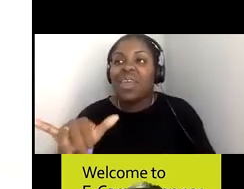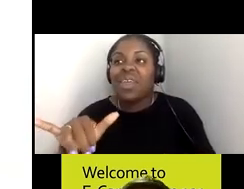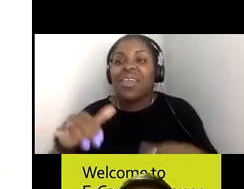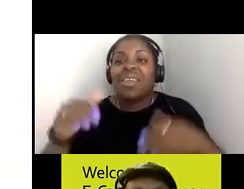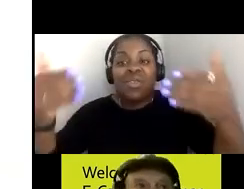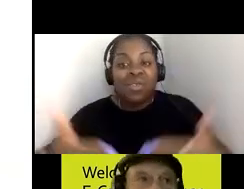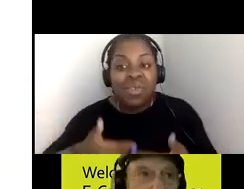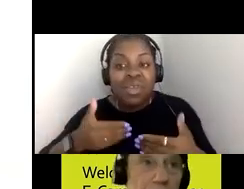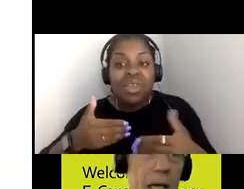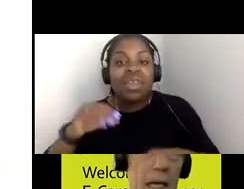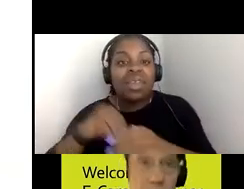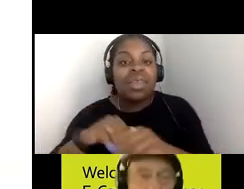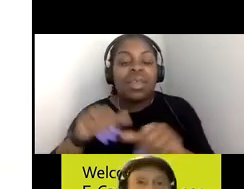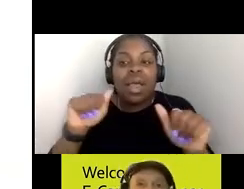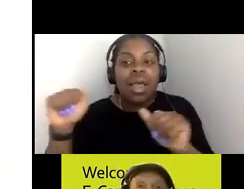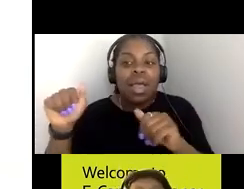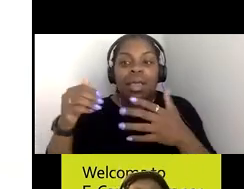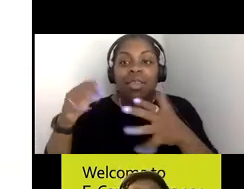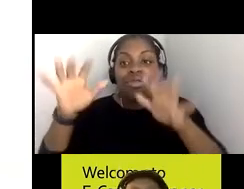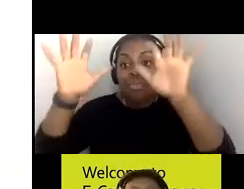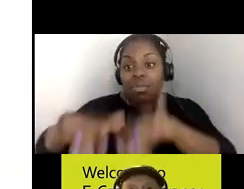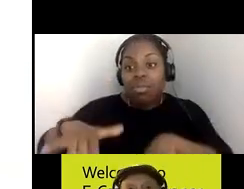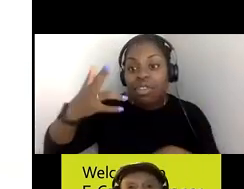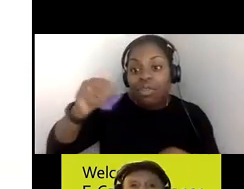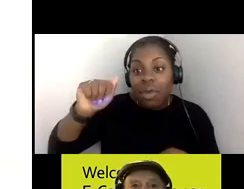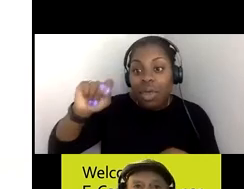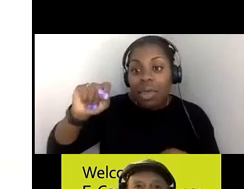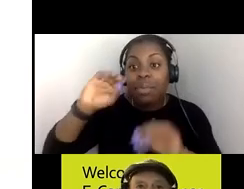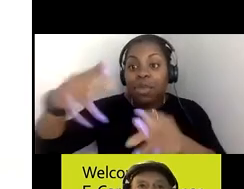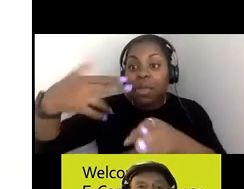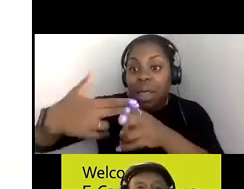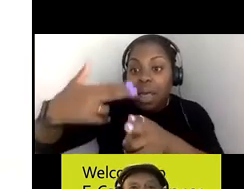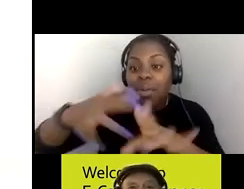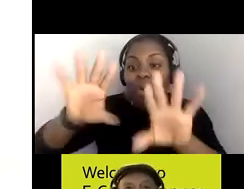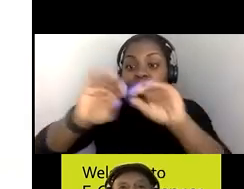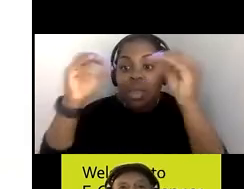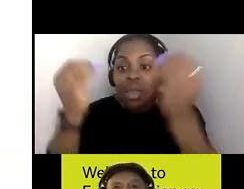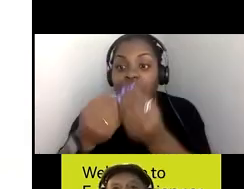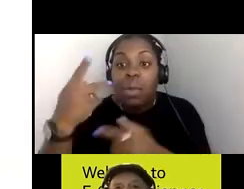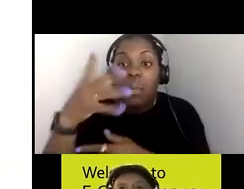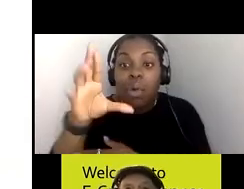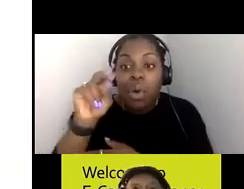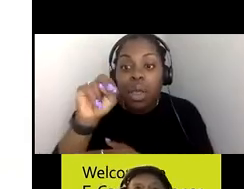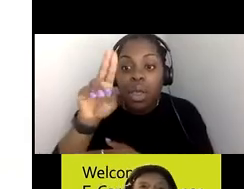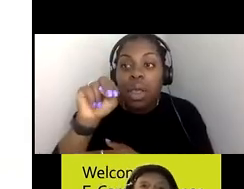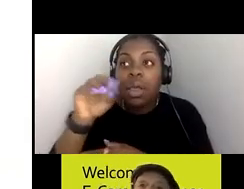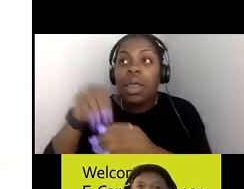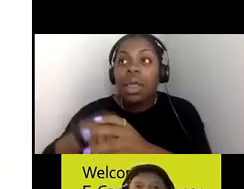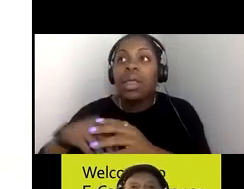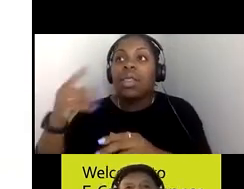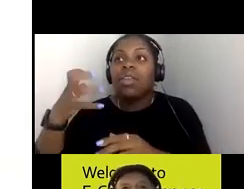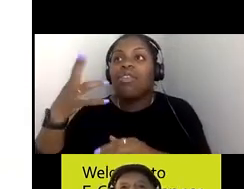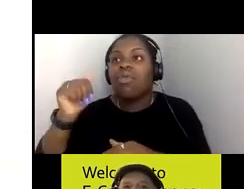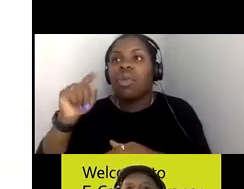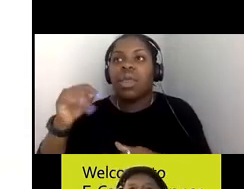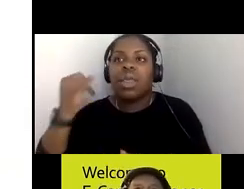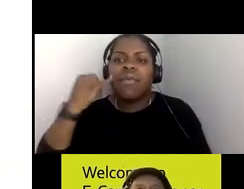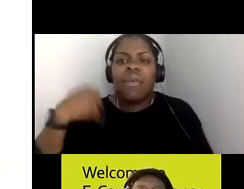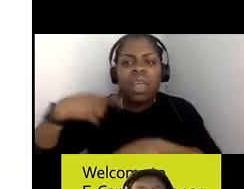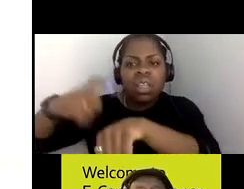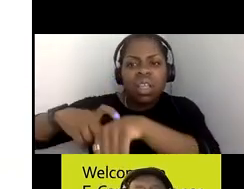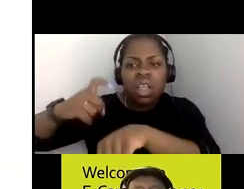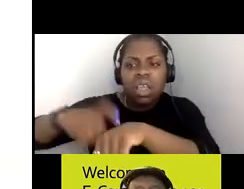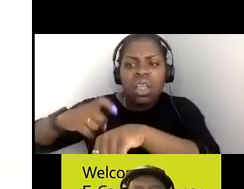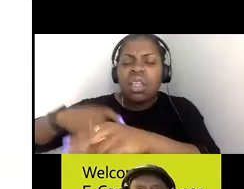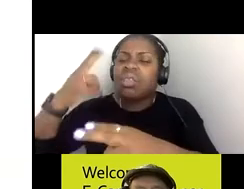Si las personas se pueden presentar en el chat, con su organización, nombre y pronombres,